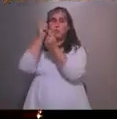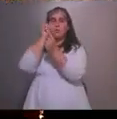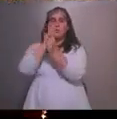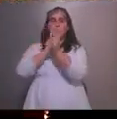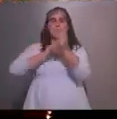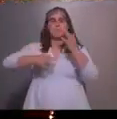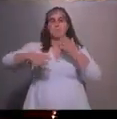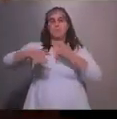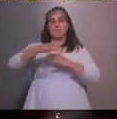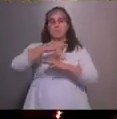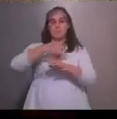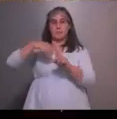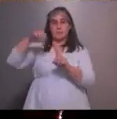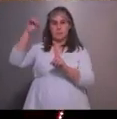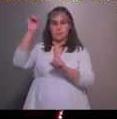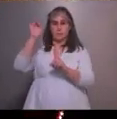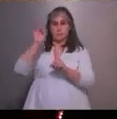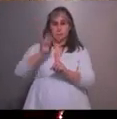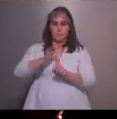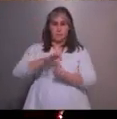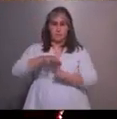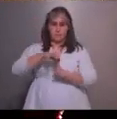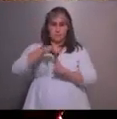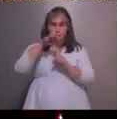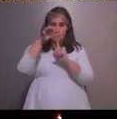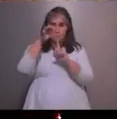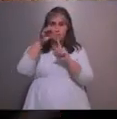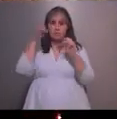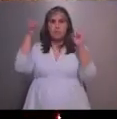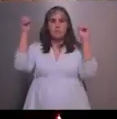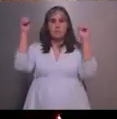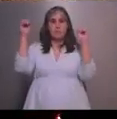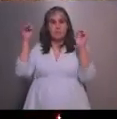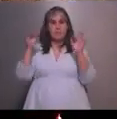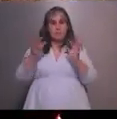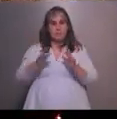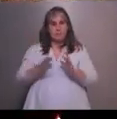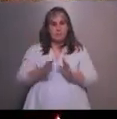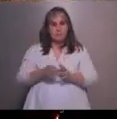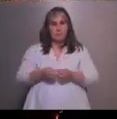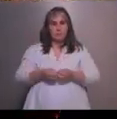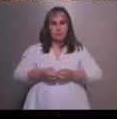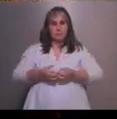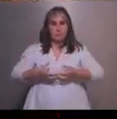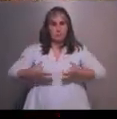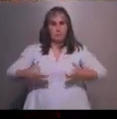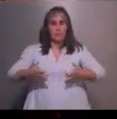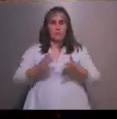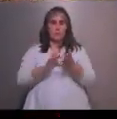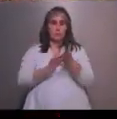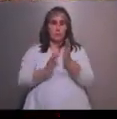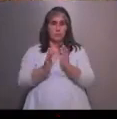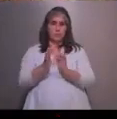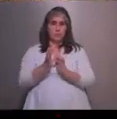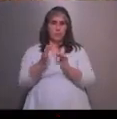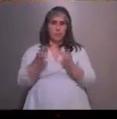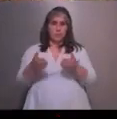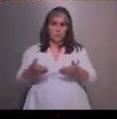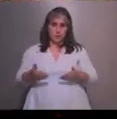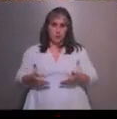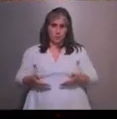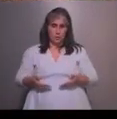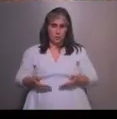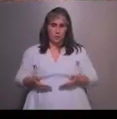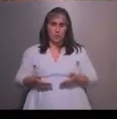contigo. Bendita tú eres entre todas las mujeres y bendito es el fruto de